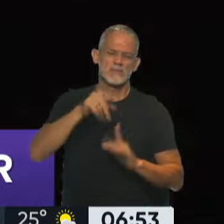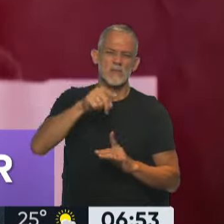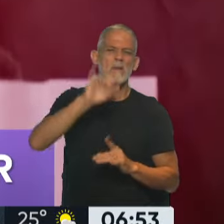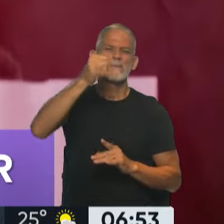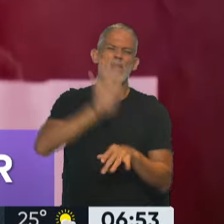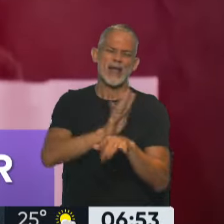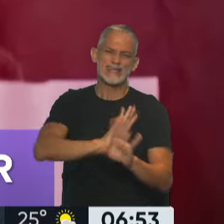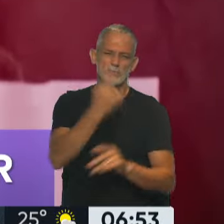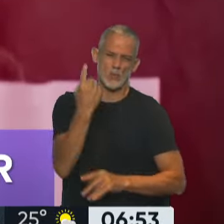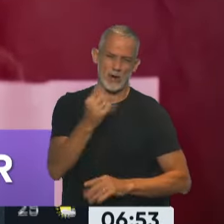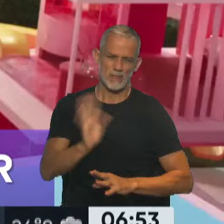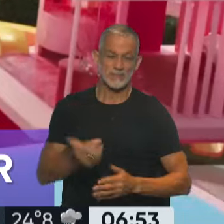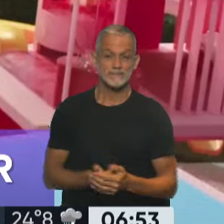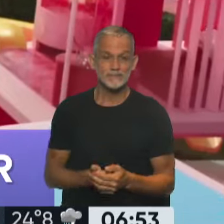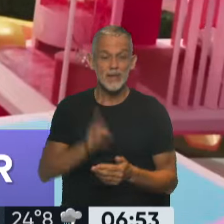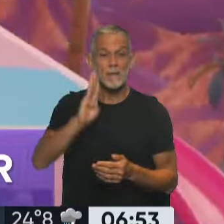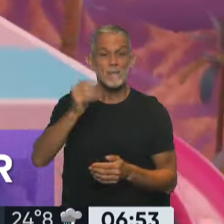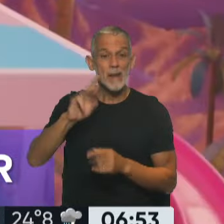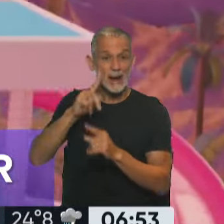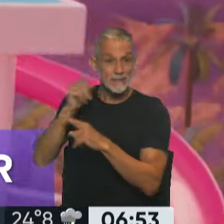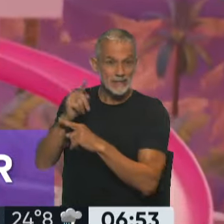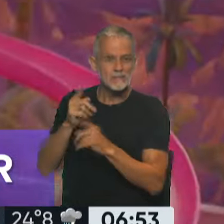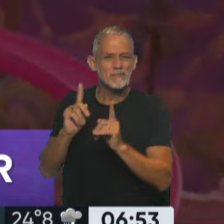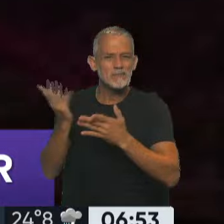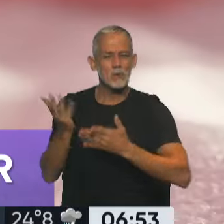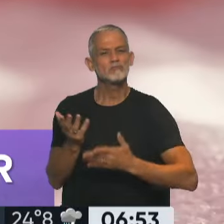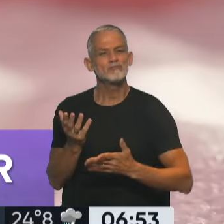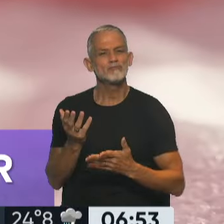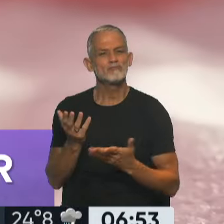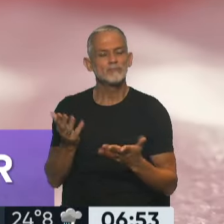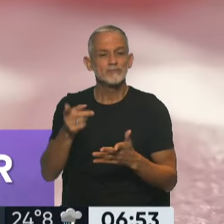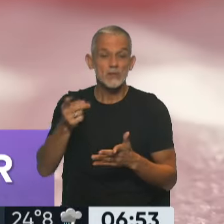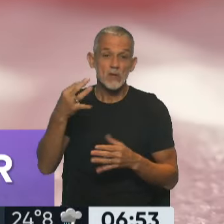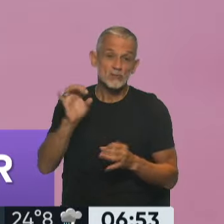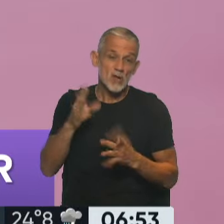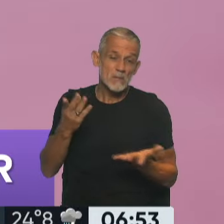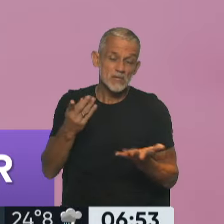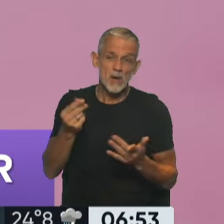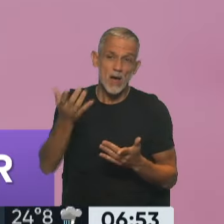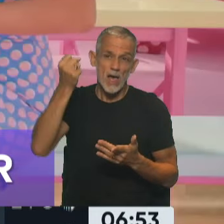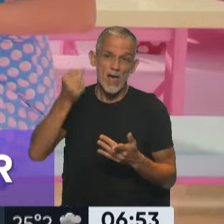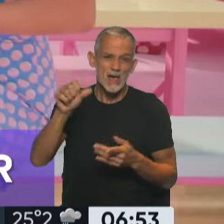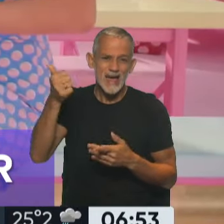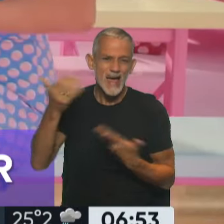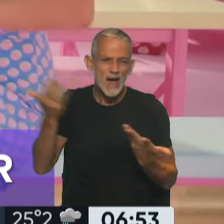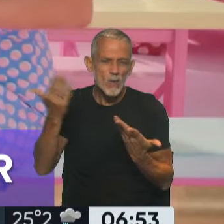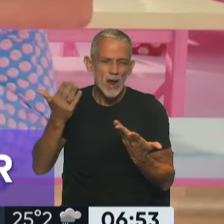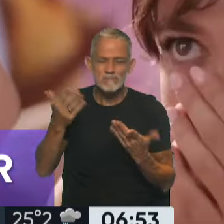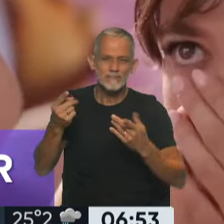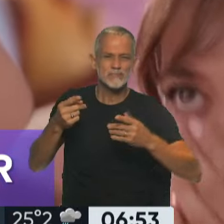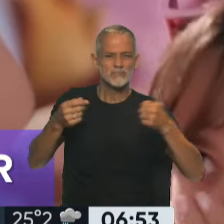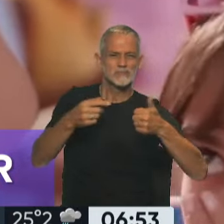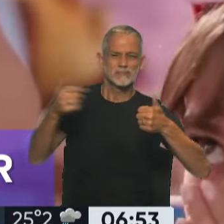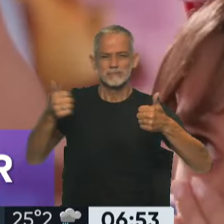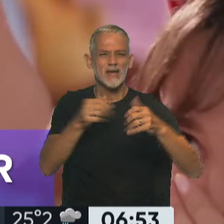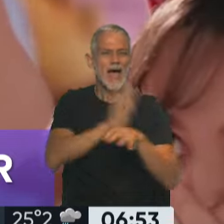mejor actriz. Hablamos de Barbie, como les dije que recién, lo único que puede llegar a aspirar es que pelee Ryan